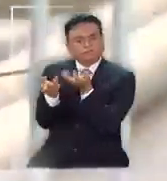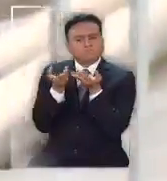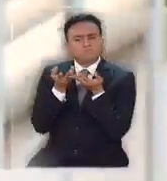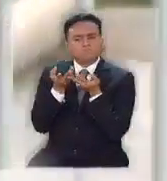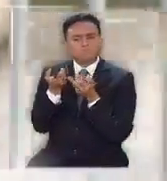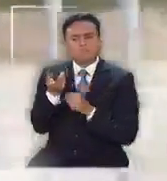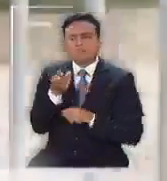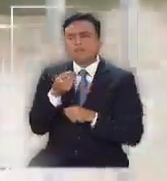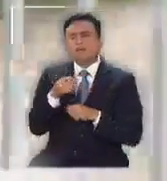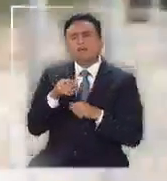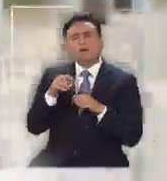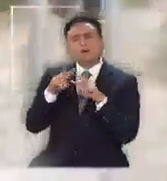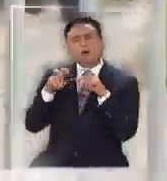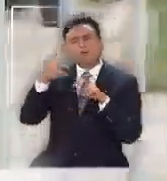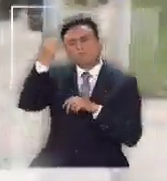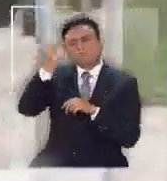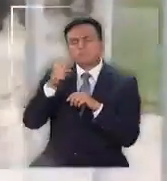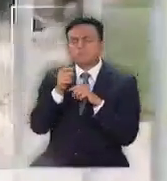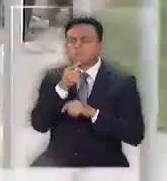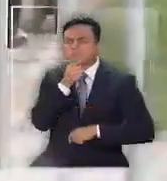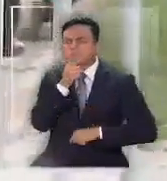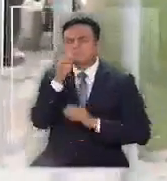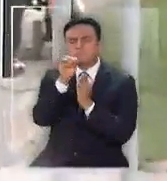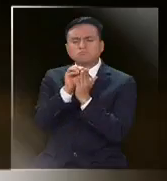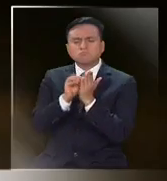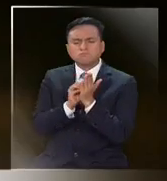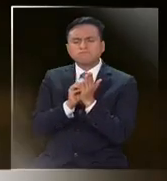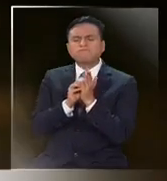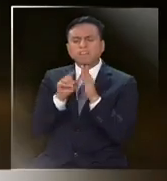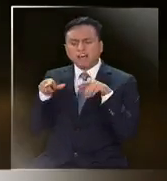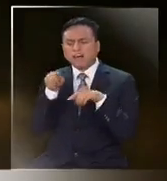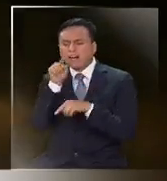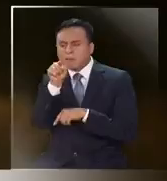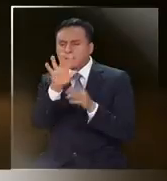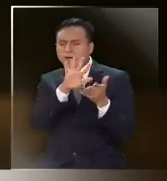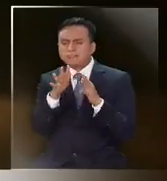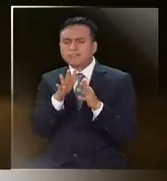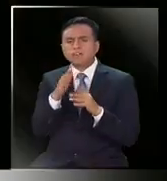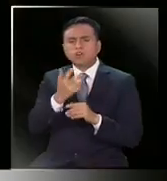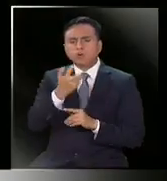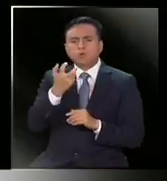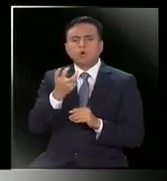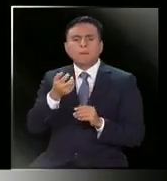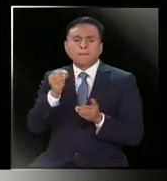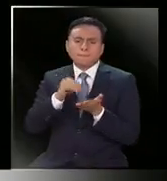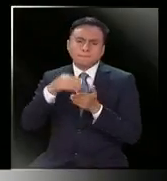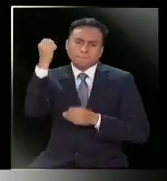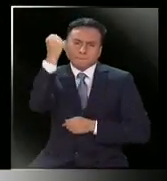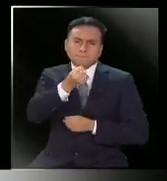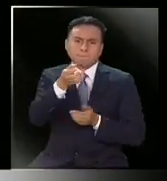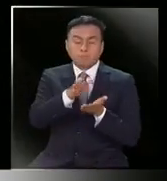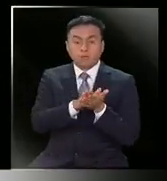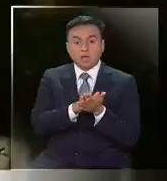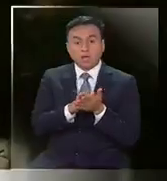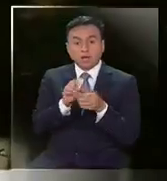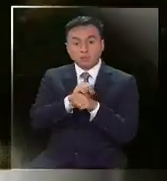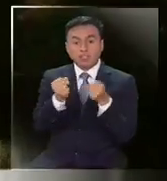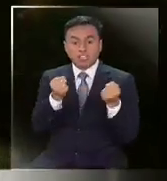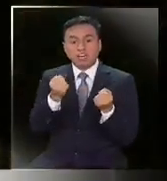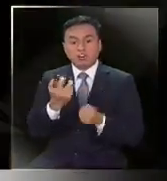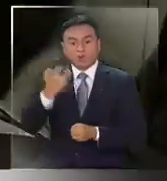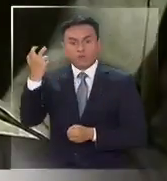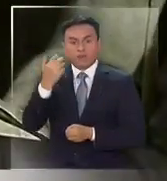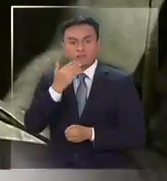de la Brigada de Homicidios, se ha podido establecer preliminarmente que se trataría de un robo con homicidio, ya que su camioneta fue